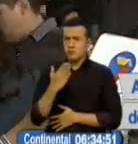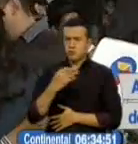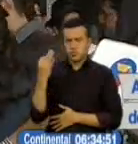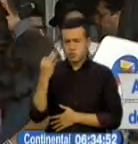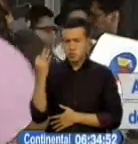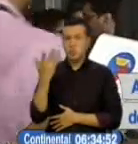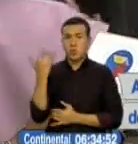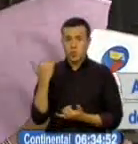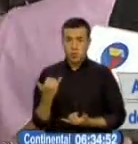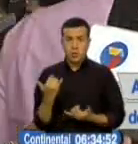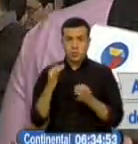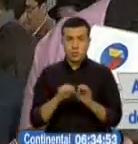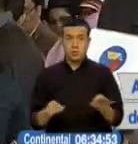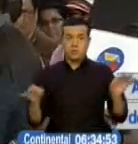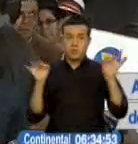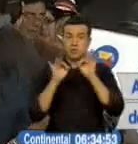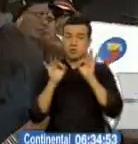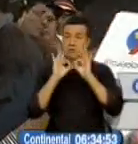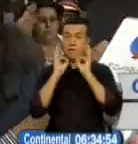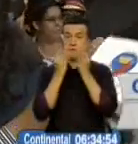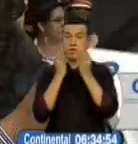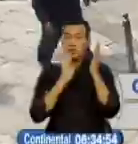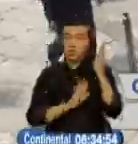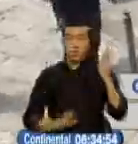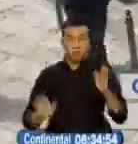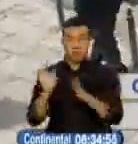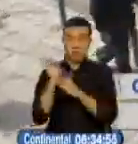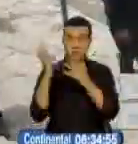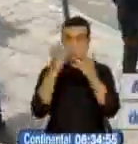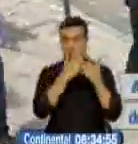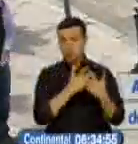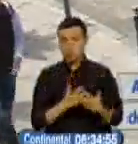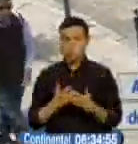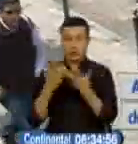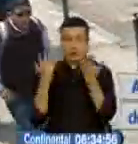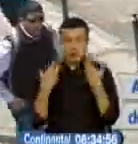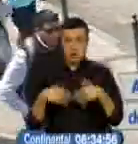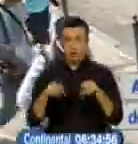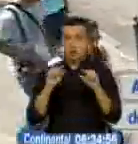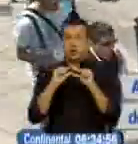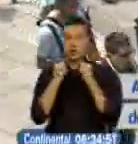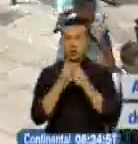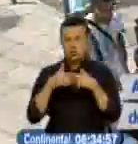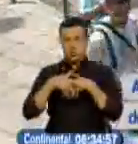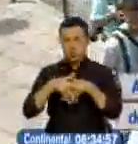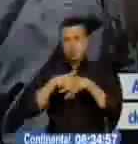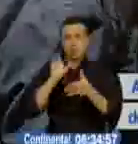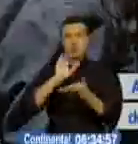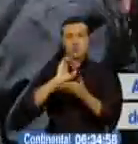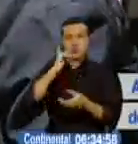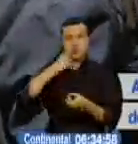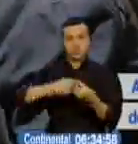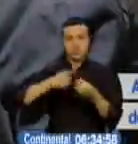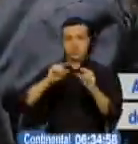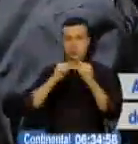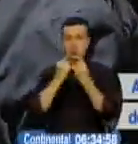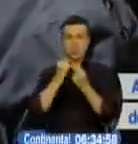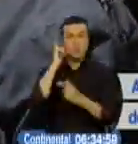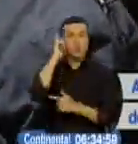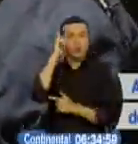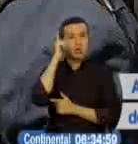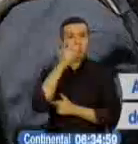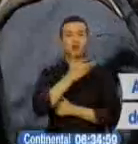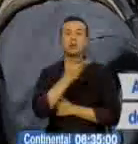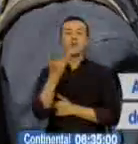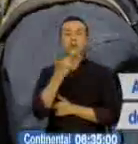en que este es el momento de reunificar a la familia ecuatoriana. Luego de la asamblea, una pequeña marcha llegó al centro de Quito. Un grupo de dirigentes